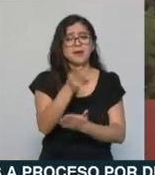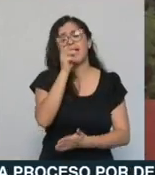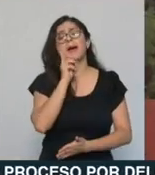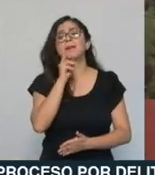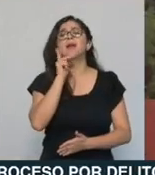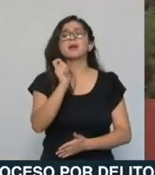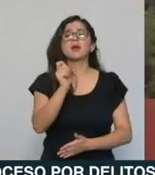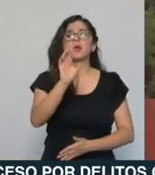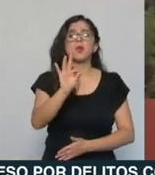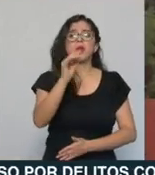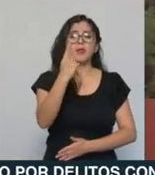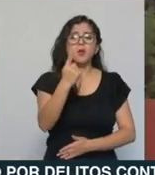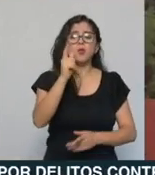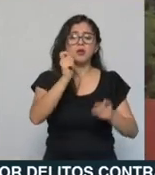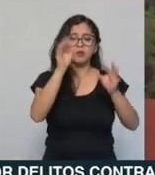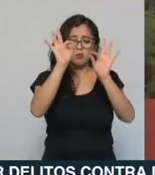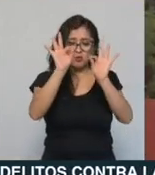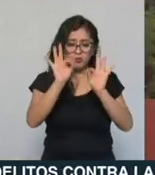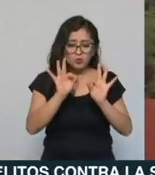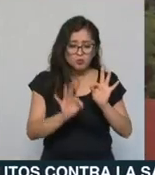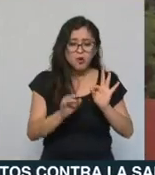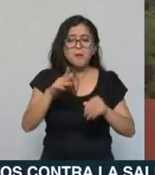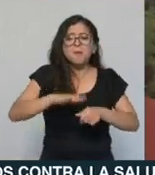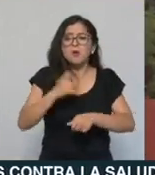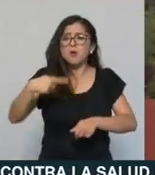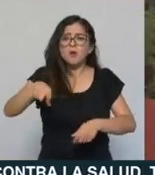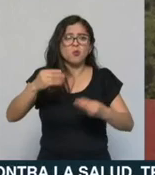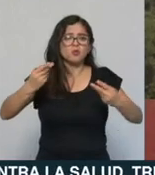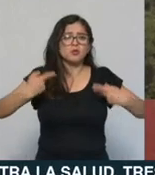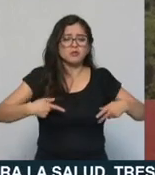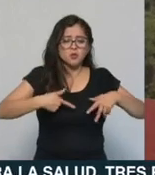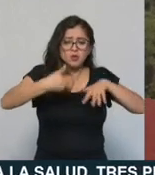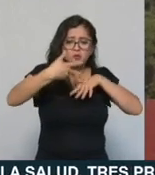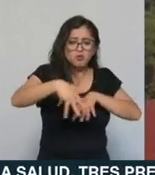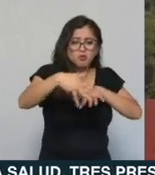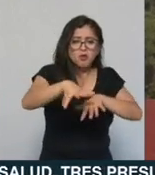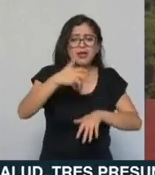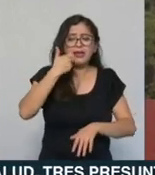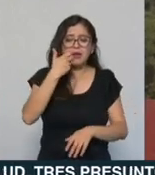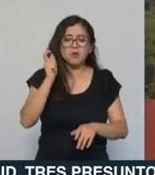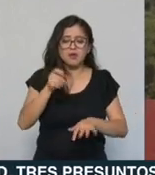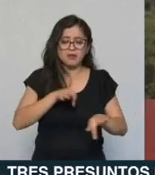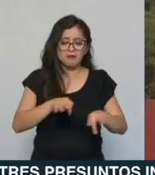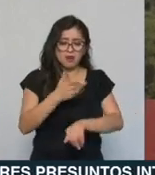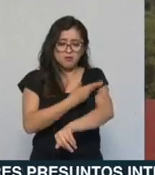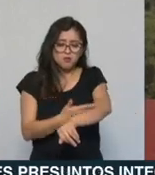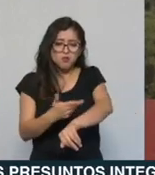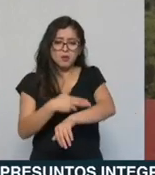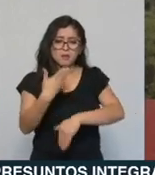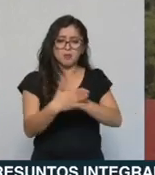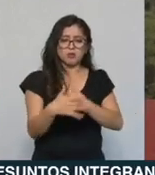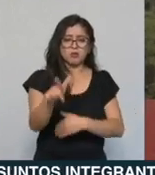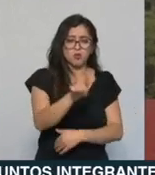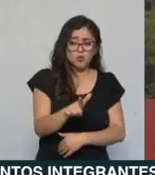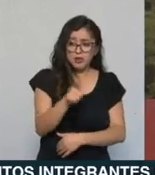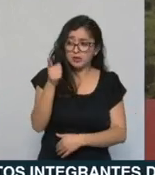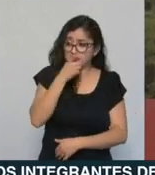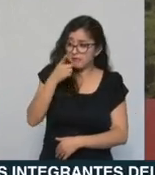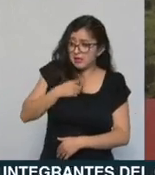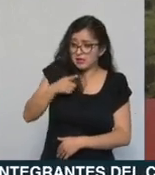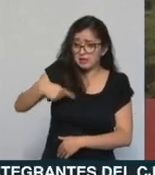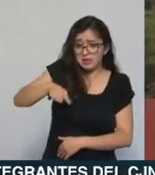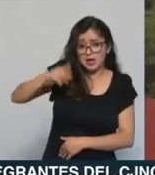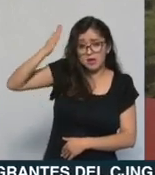esos 41 razones de por qué se está marchando, y queremos empezar a trabajar a partir de lunes y vamos a ir dando respuesta de lo que nos están diciendo las